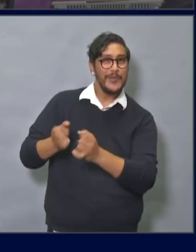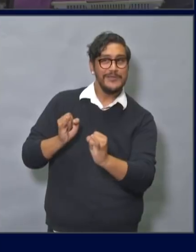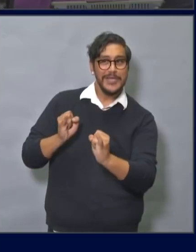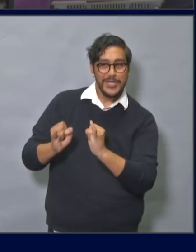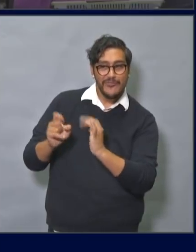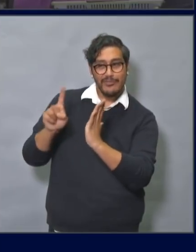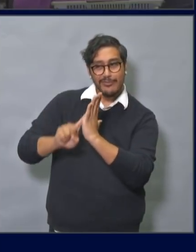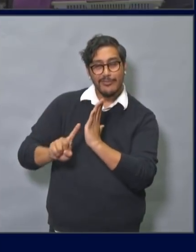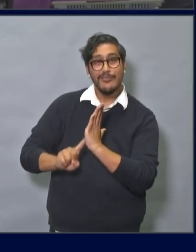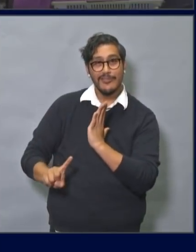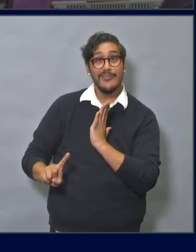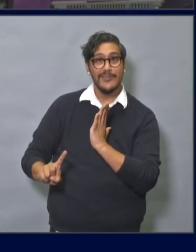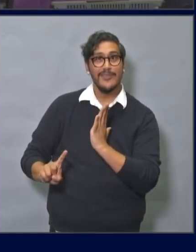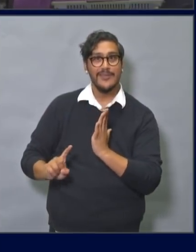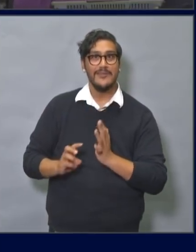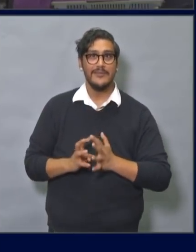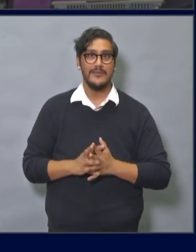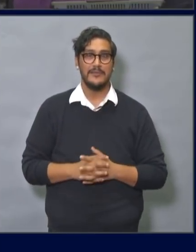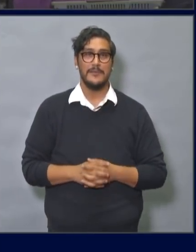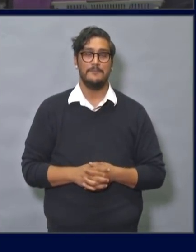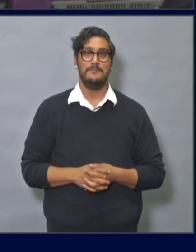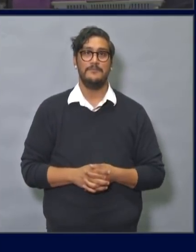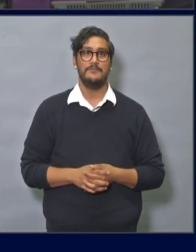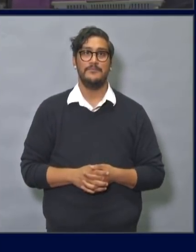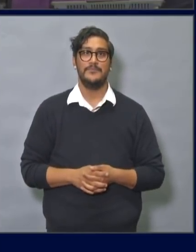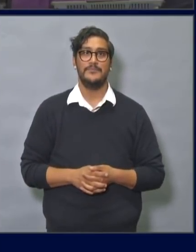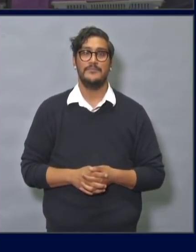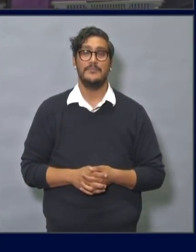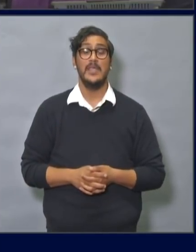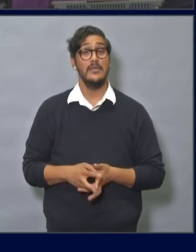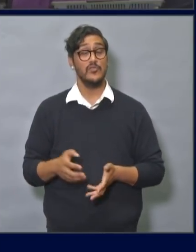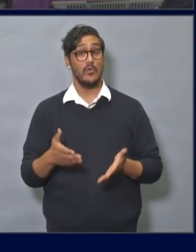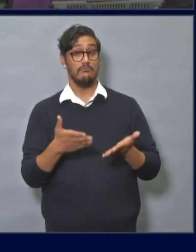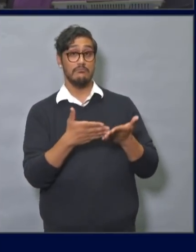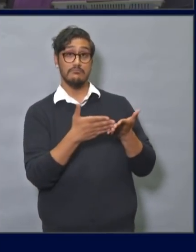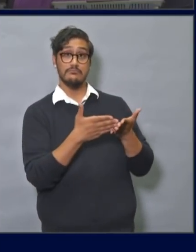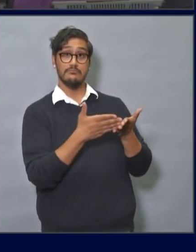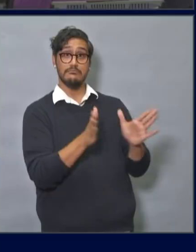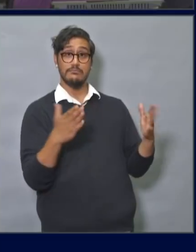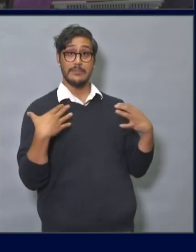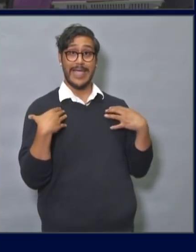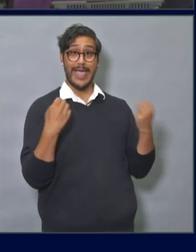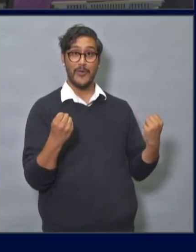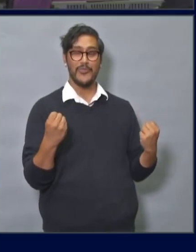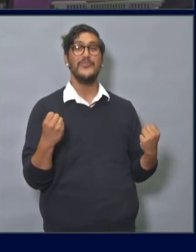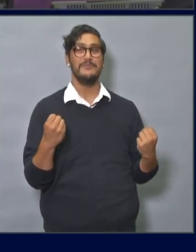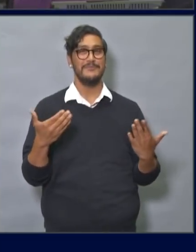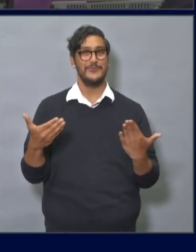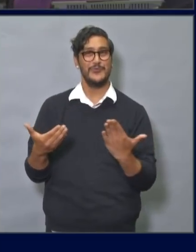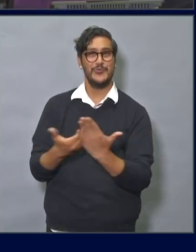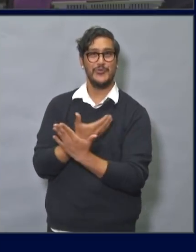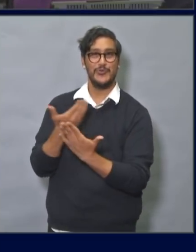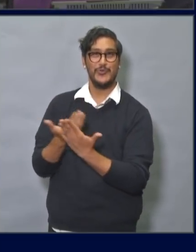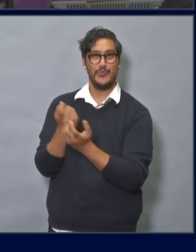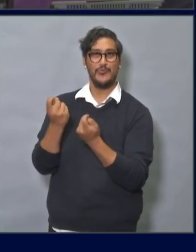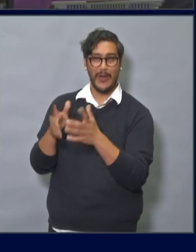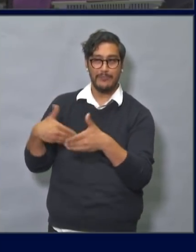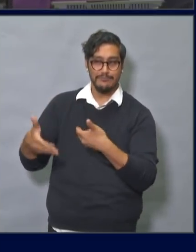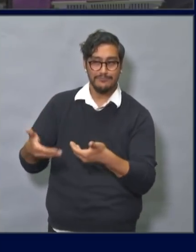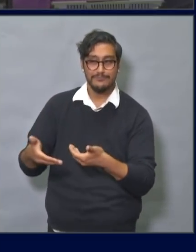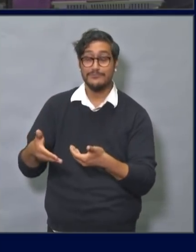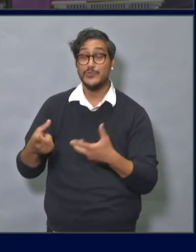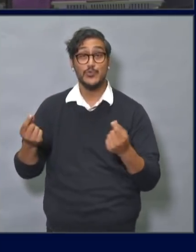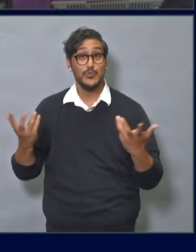casos de búsqueda de contactos, Salud Pública está lanzando los siguientes nuevos esfuerzos.